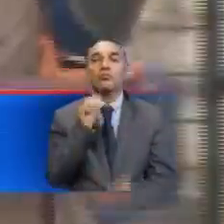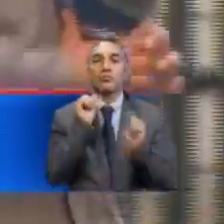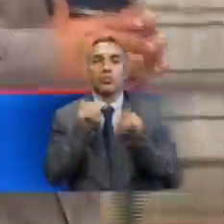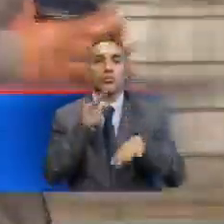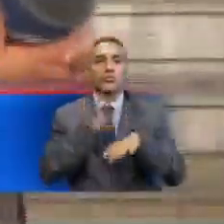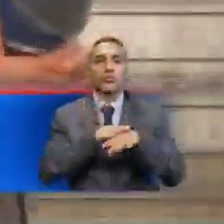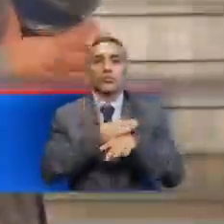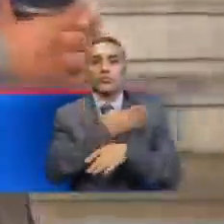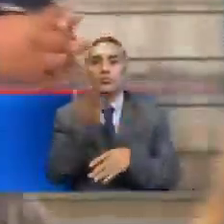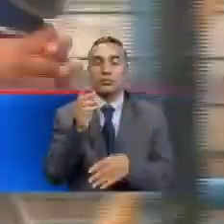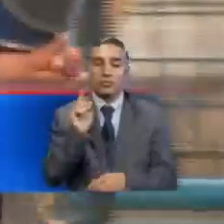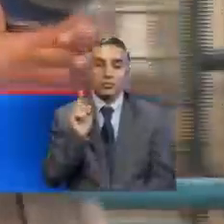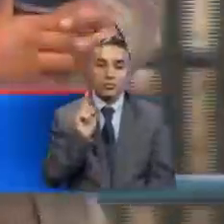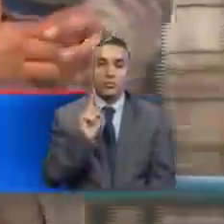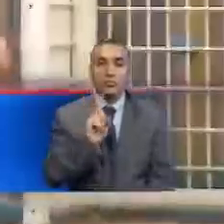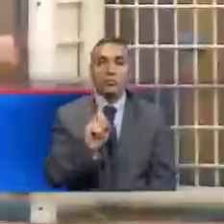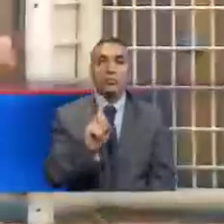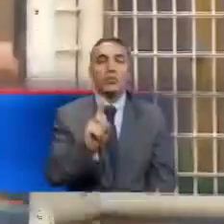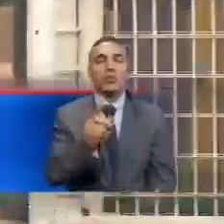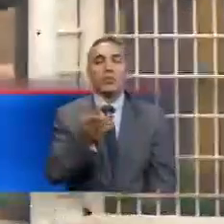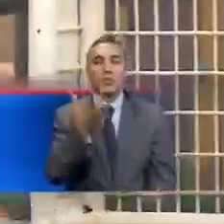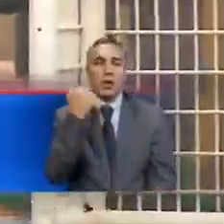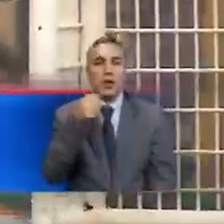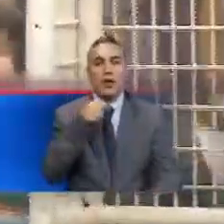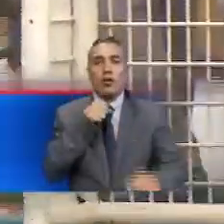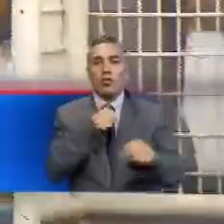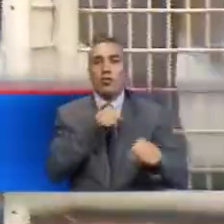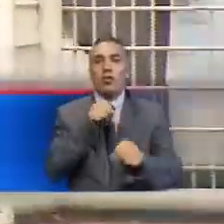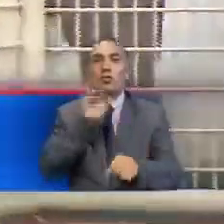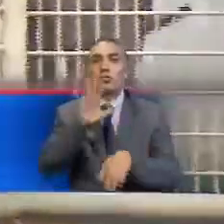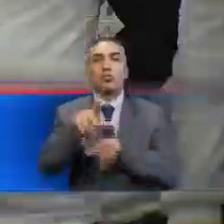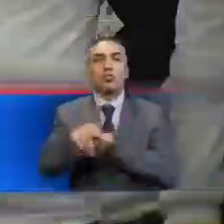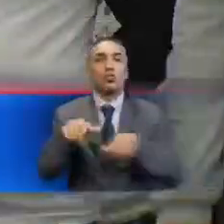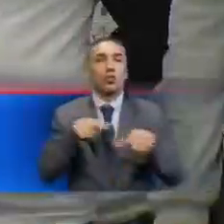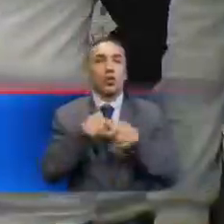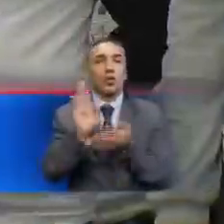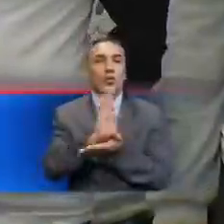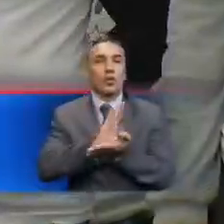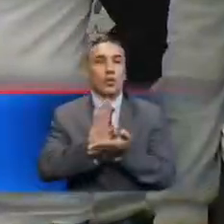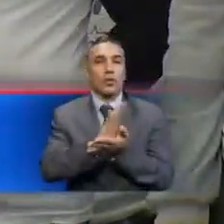convocar la presencia de estas brigadas en su sector.